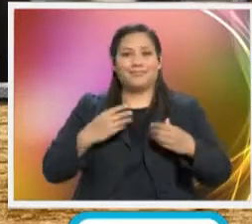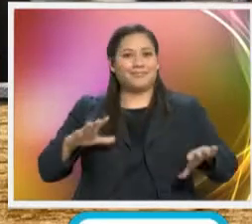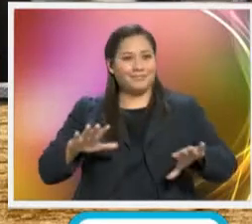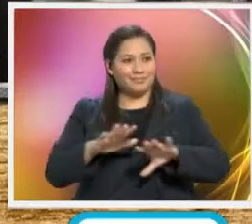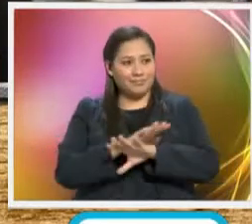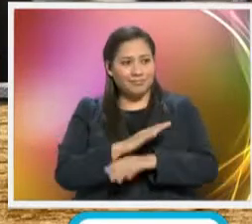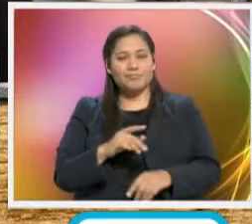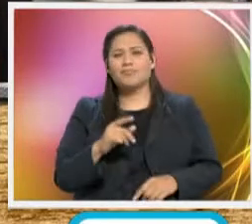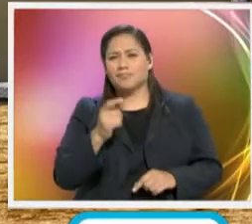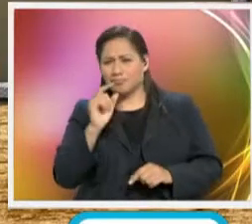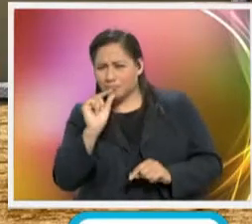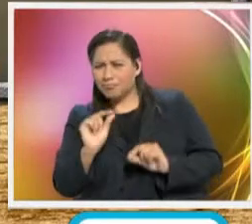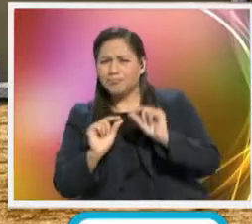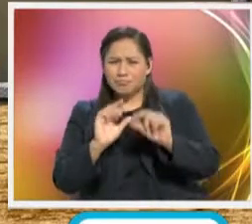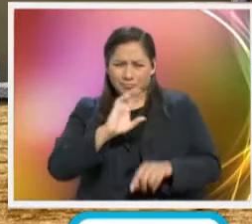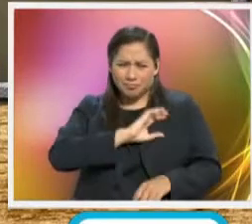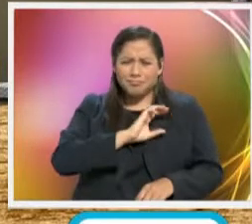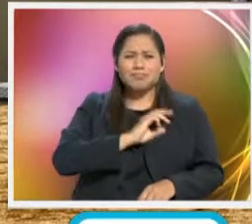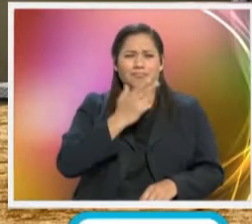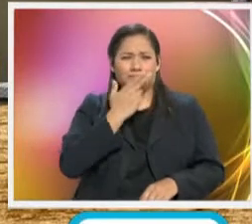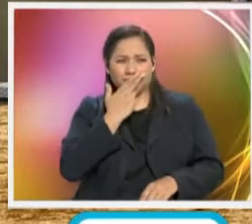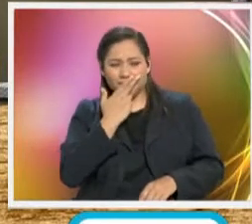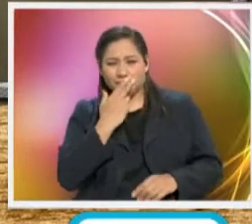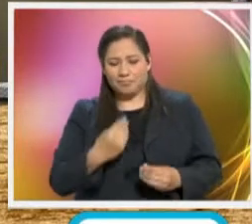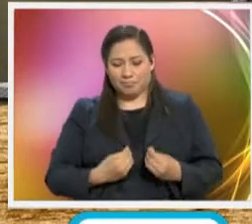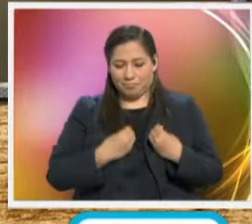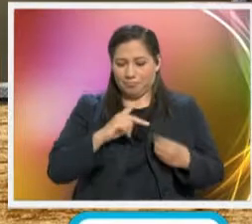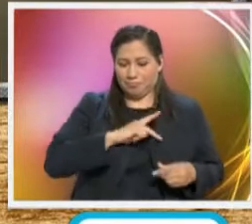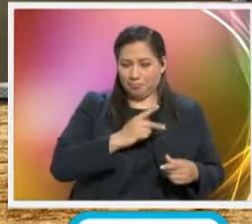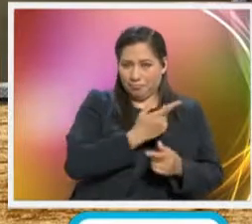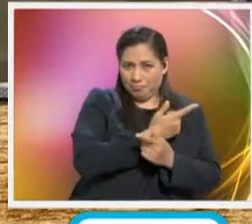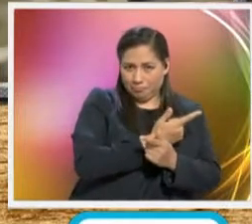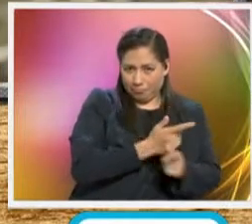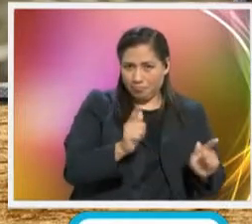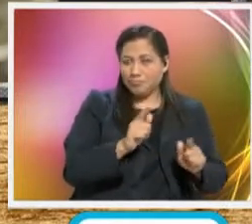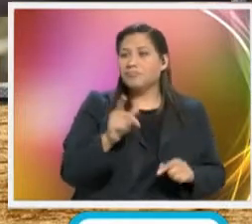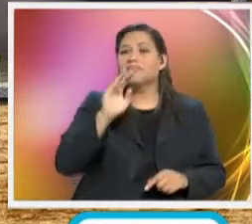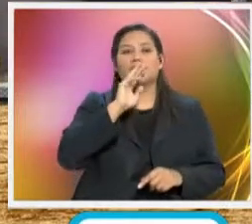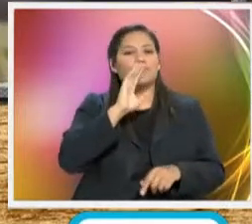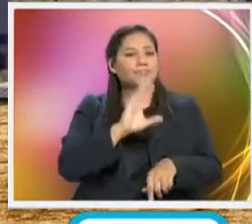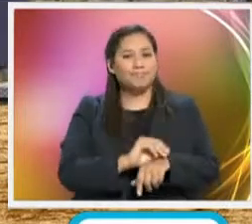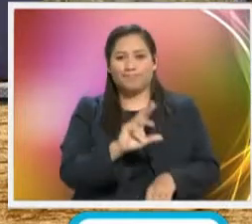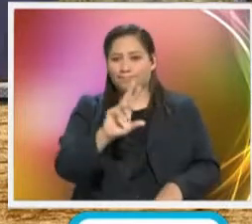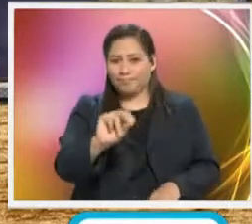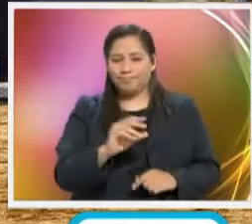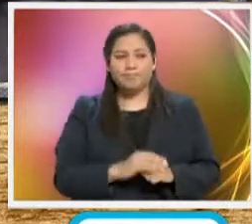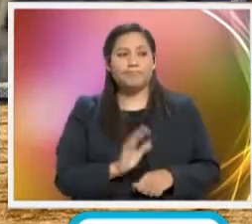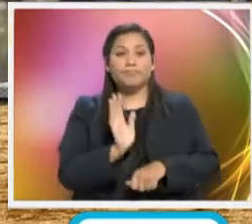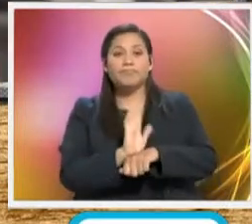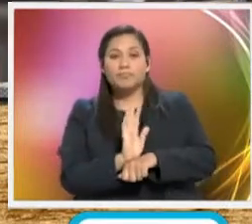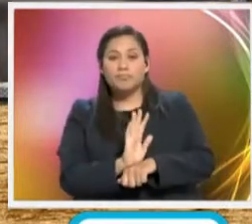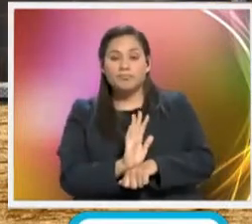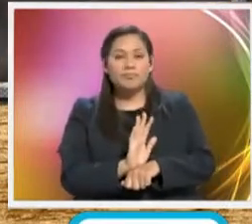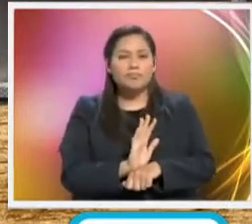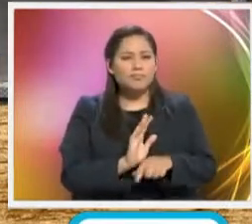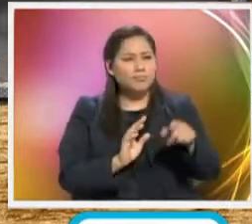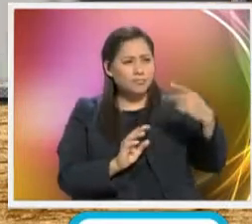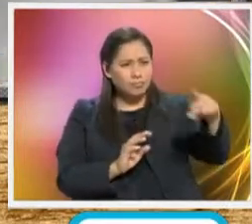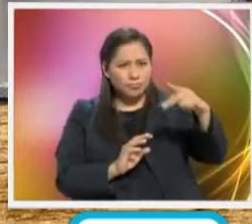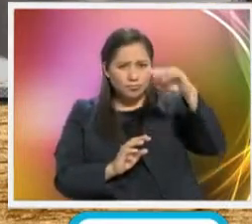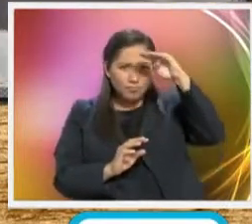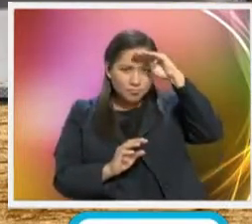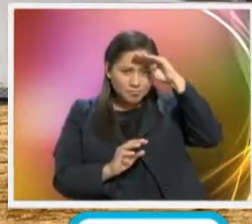están un poco queriendo vivir su propia vida y su madre no las deja. Y lo que hace la película es comparar estos